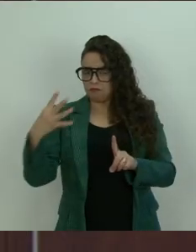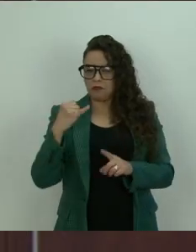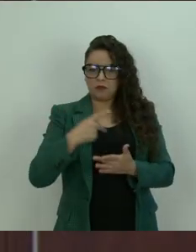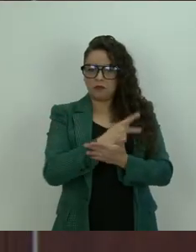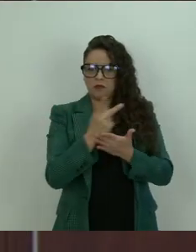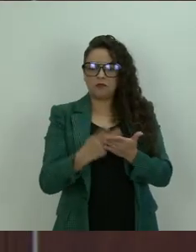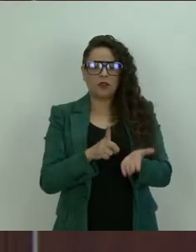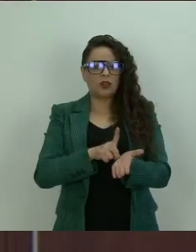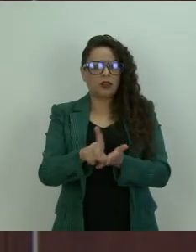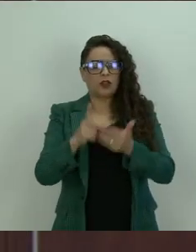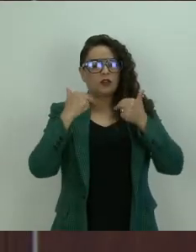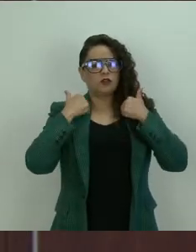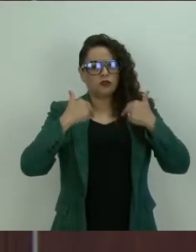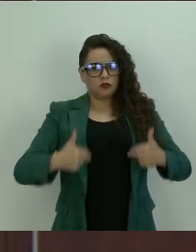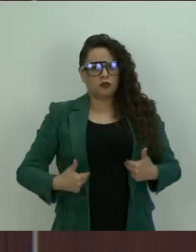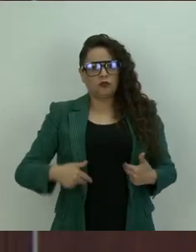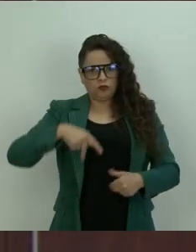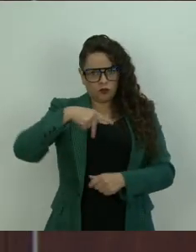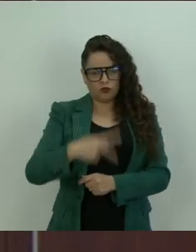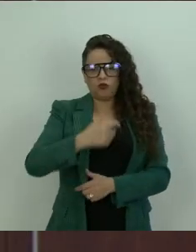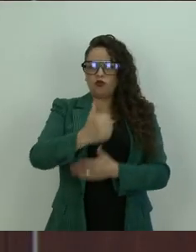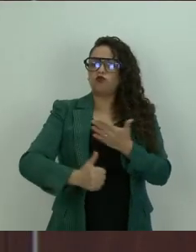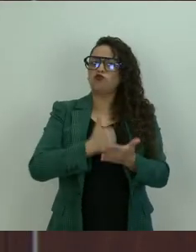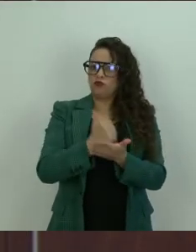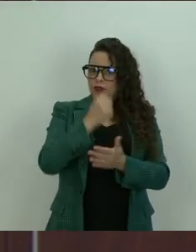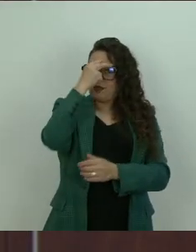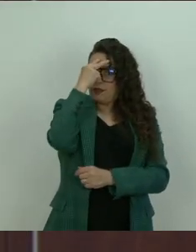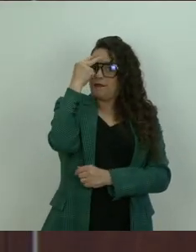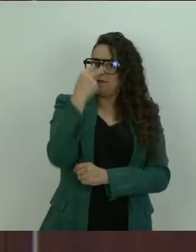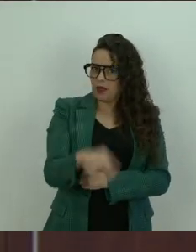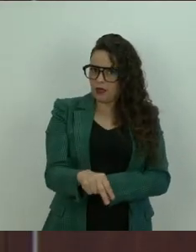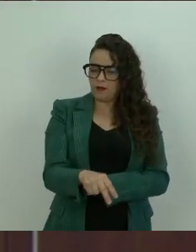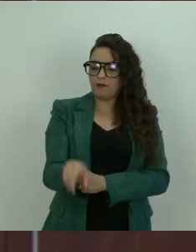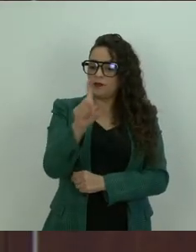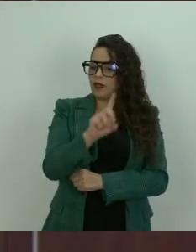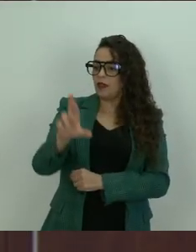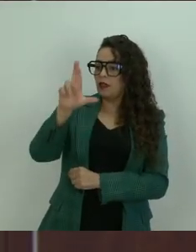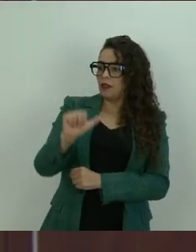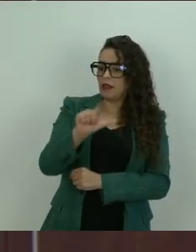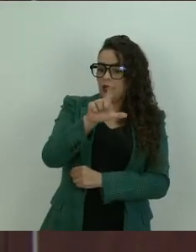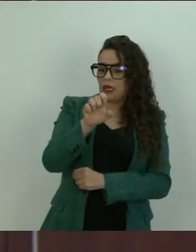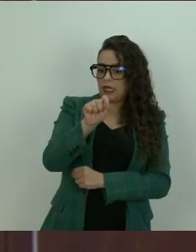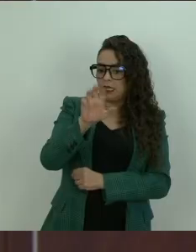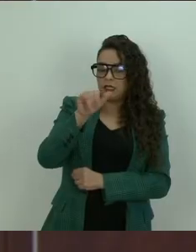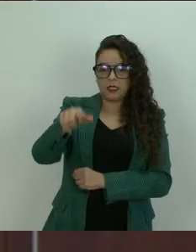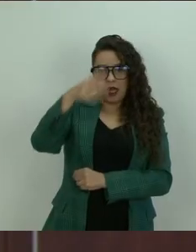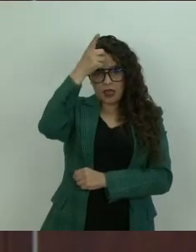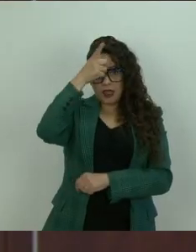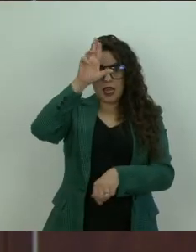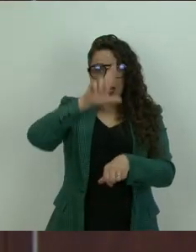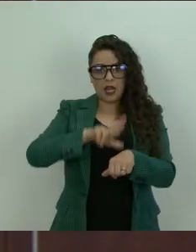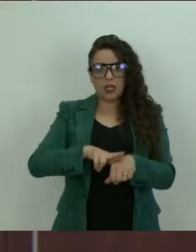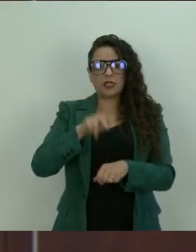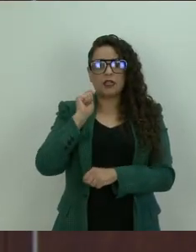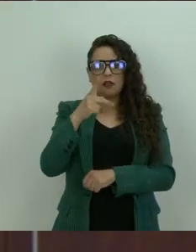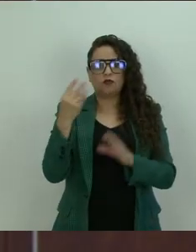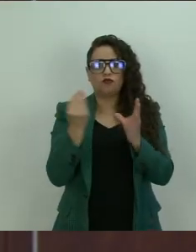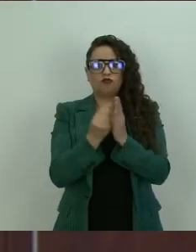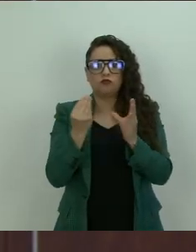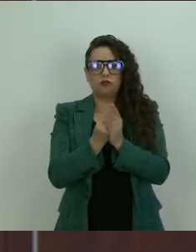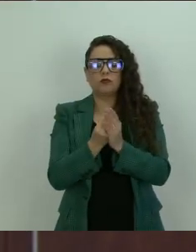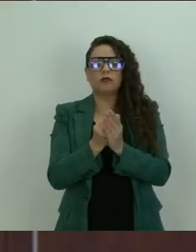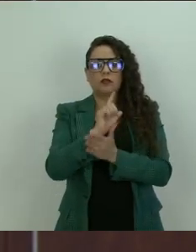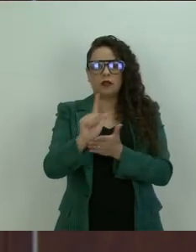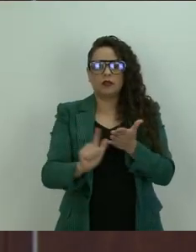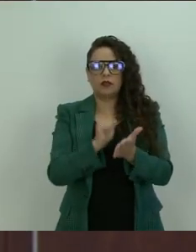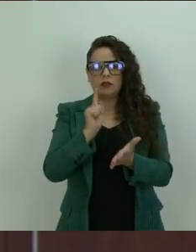Derechos Humanos para la Ciudad de México. De igual forma, la doctora Leticia fue directora de la División de Estudios Jurídicos del